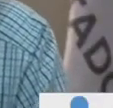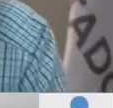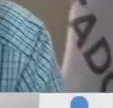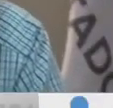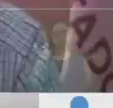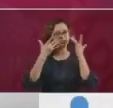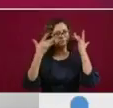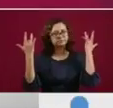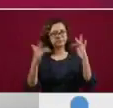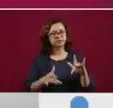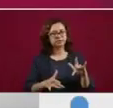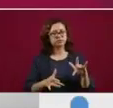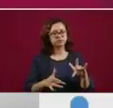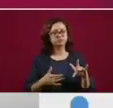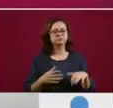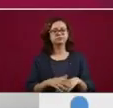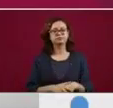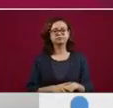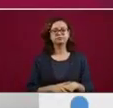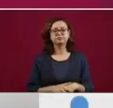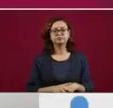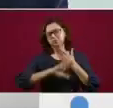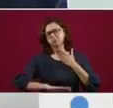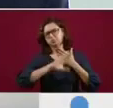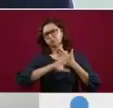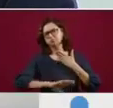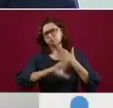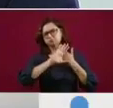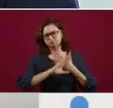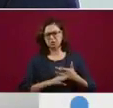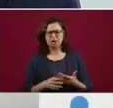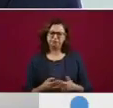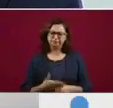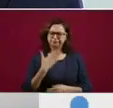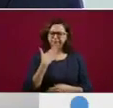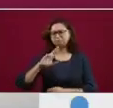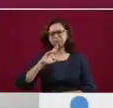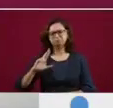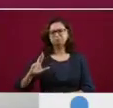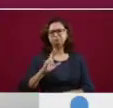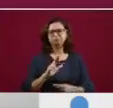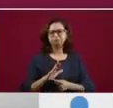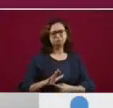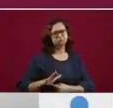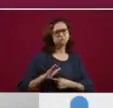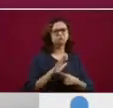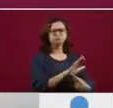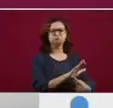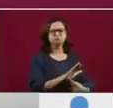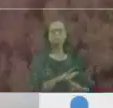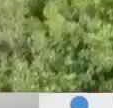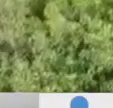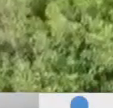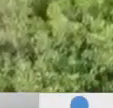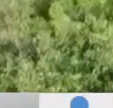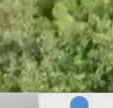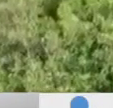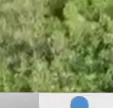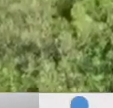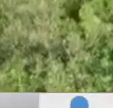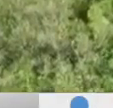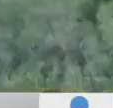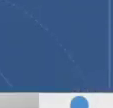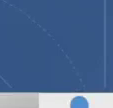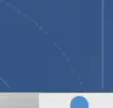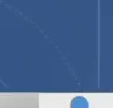lópez obrador perdón salió en defensa pues aseguró que se trató de un operativo 100% federal también habló sobre la fuga de algunos reos del penal